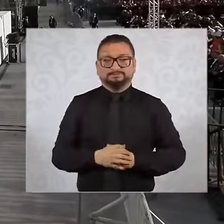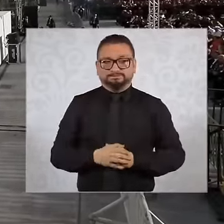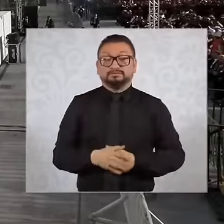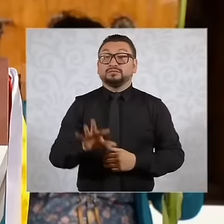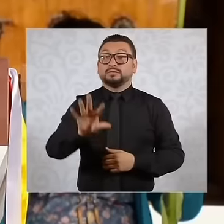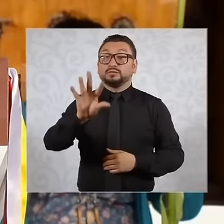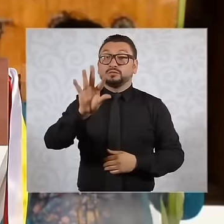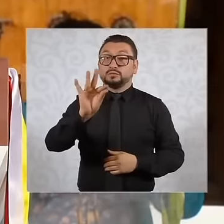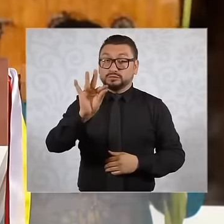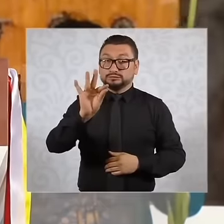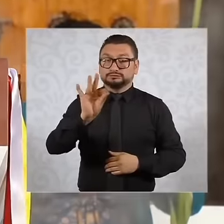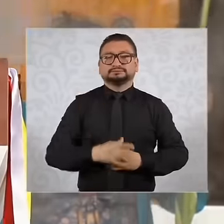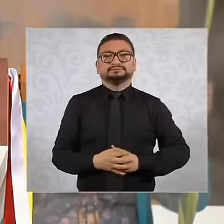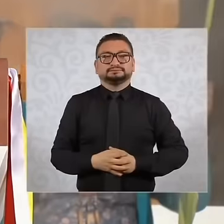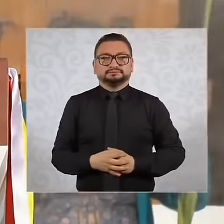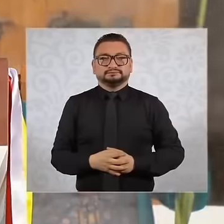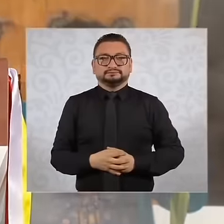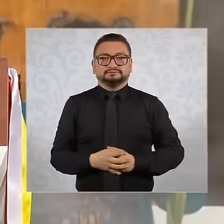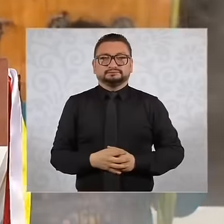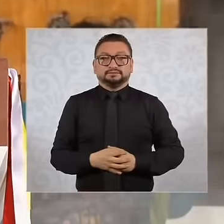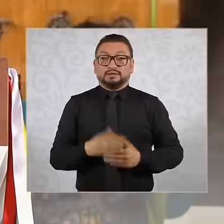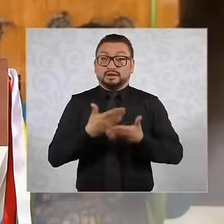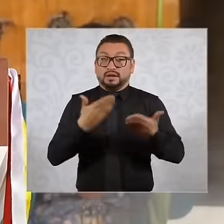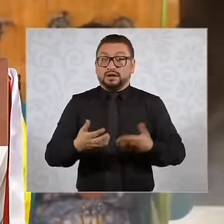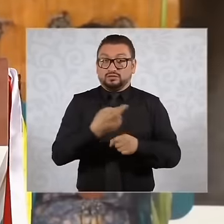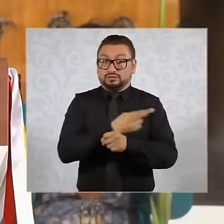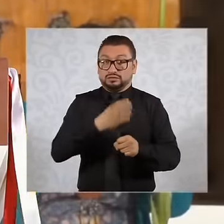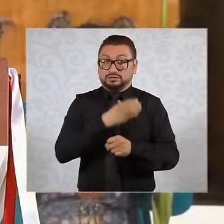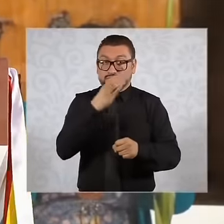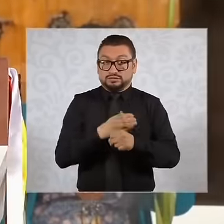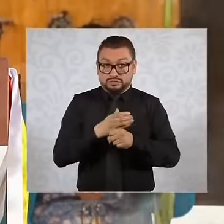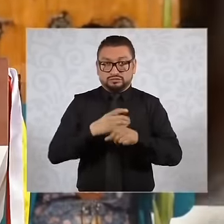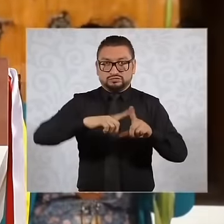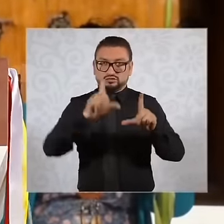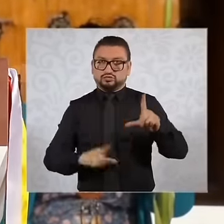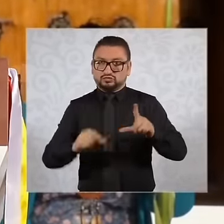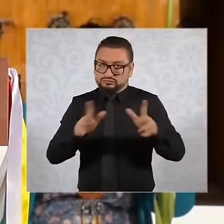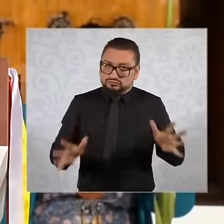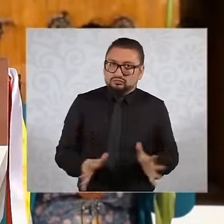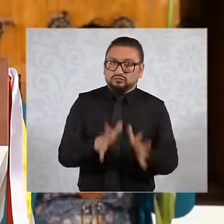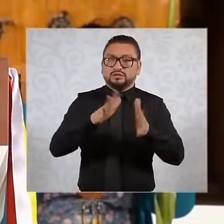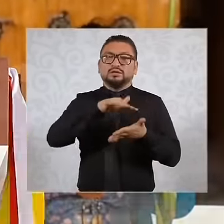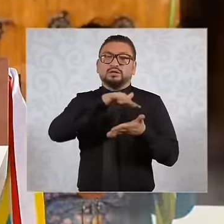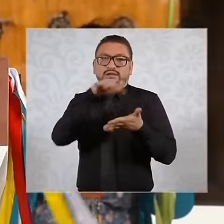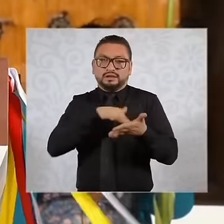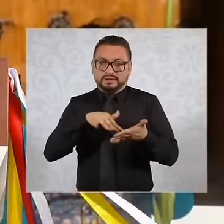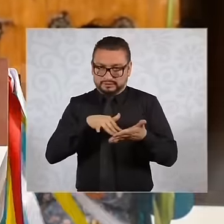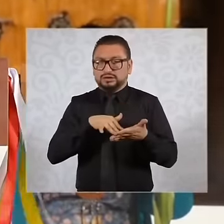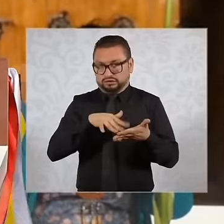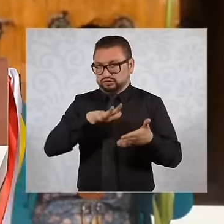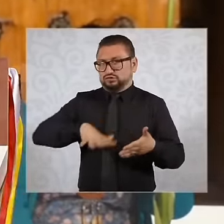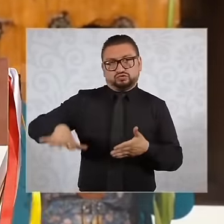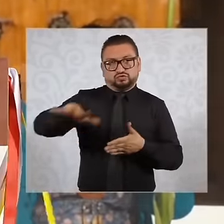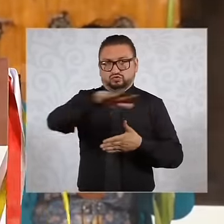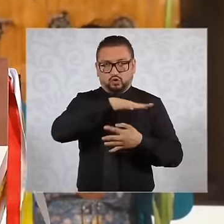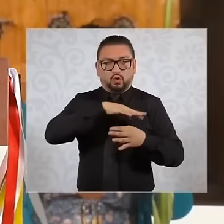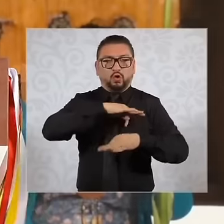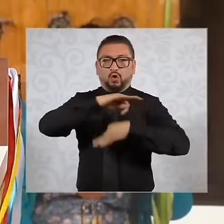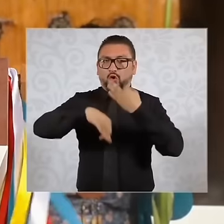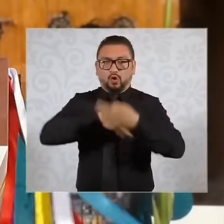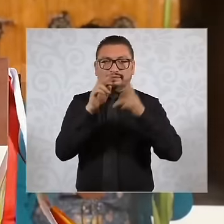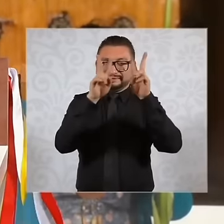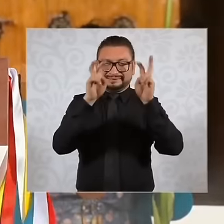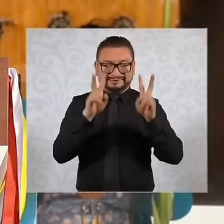40. Haremos una república de lectores, promoviendo círculos de lectura en todos los